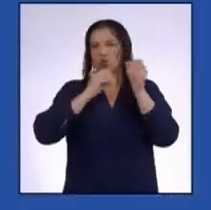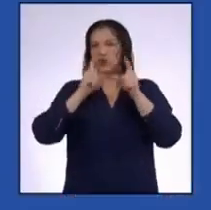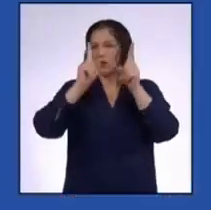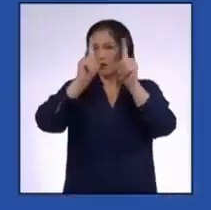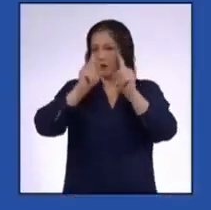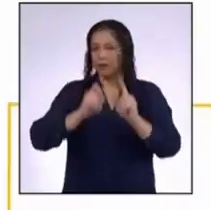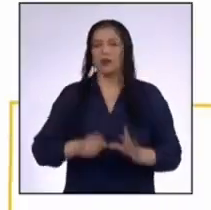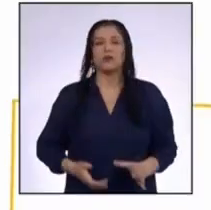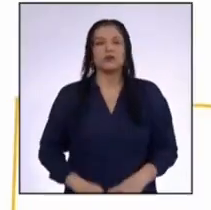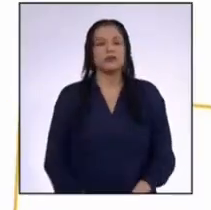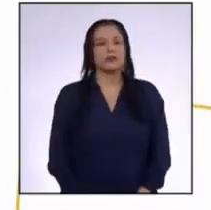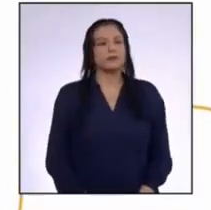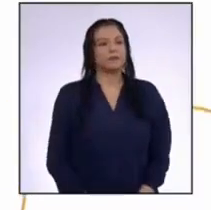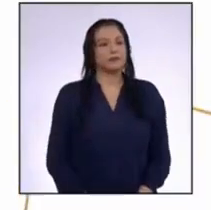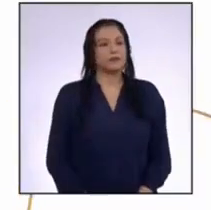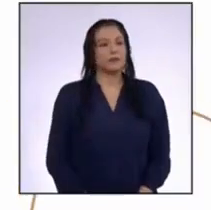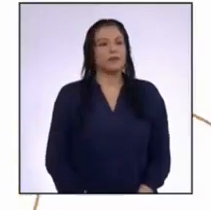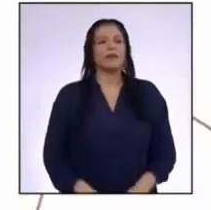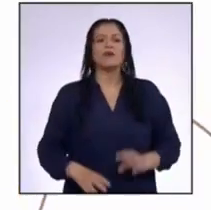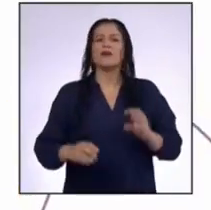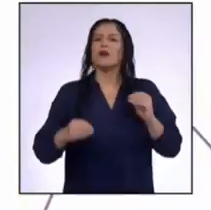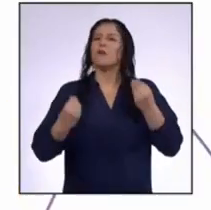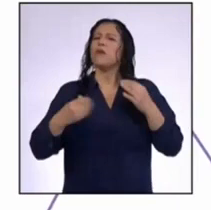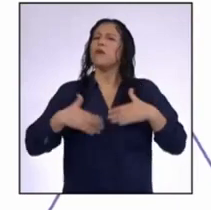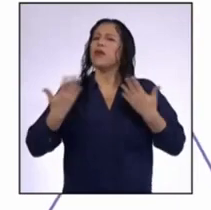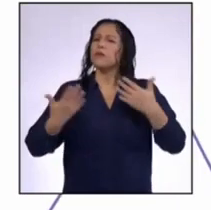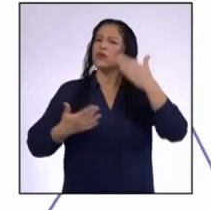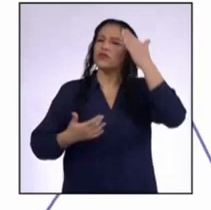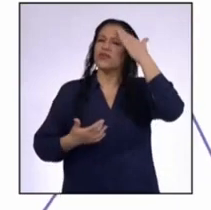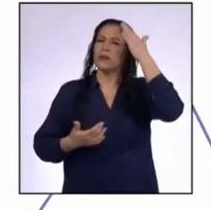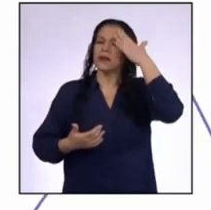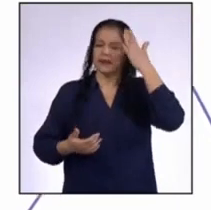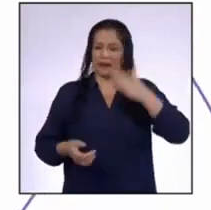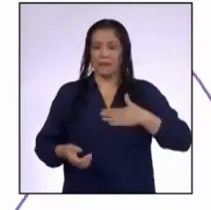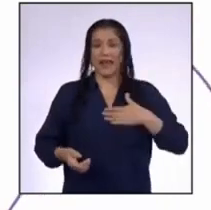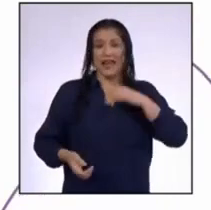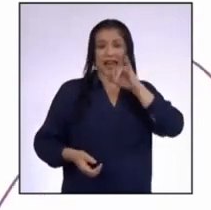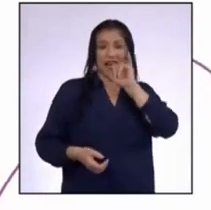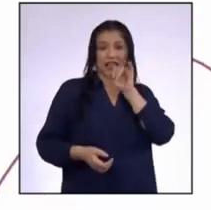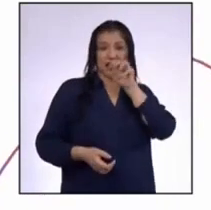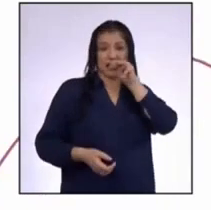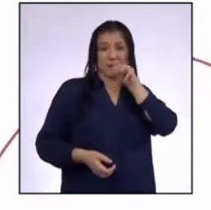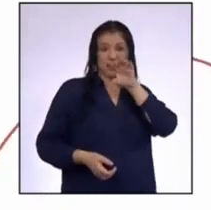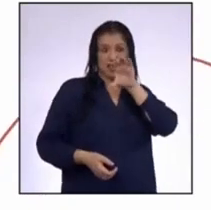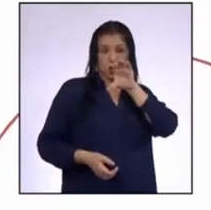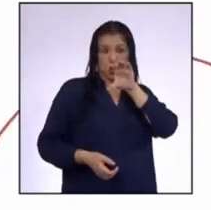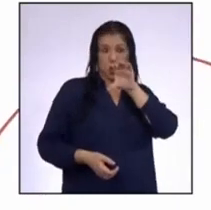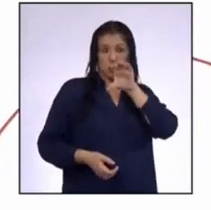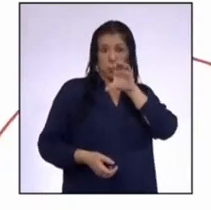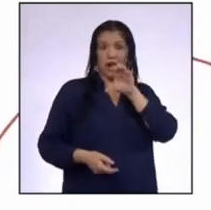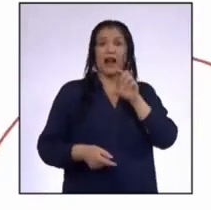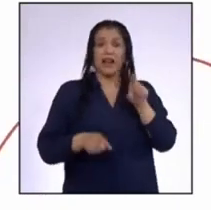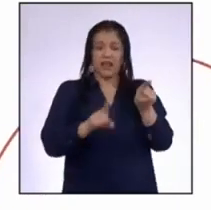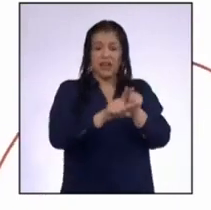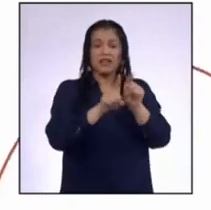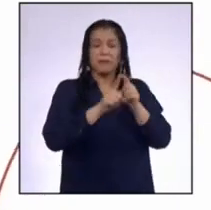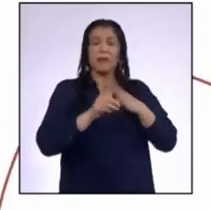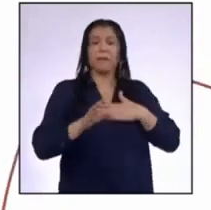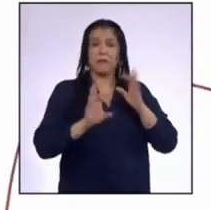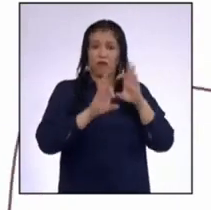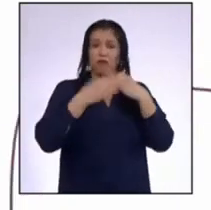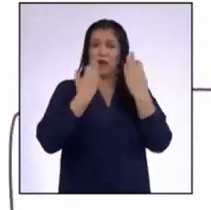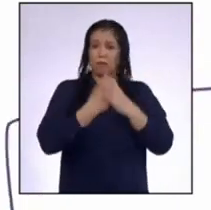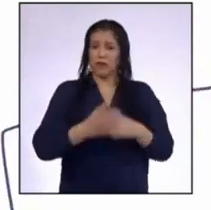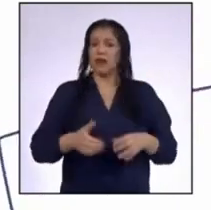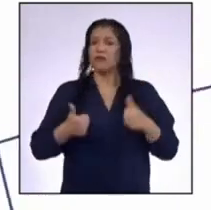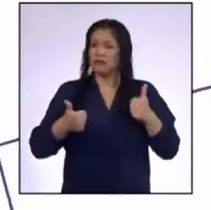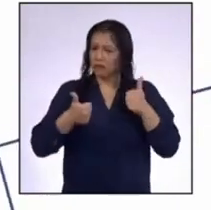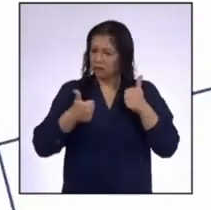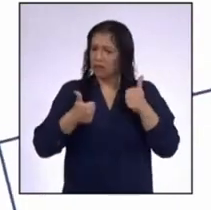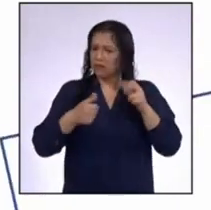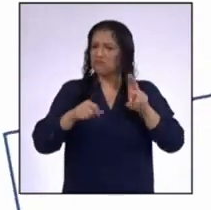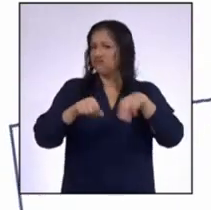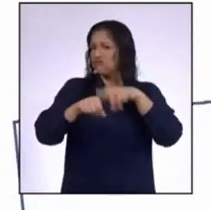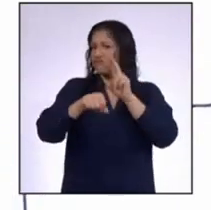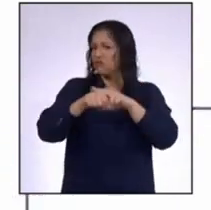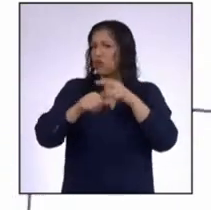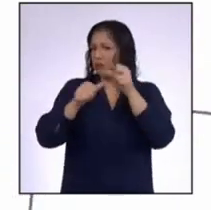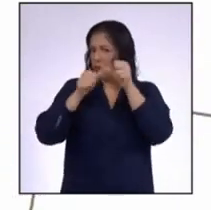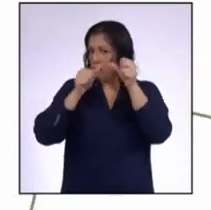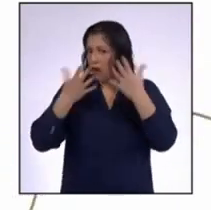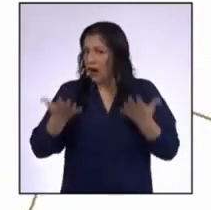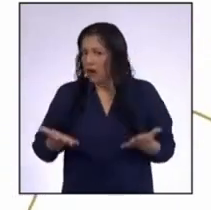pregunta: ¿cómo podríamos saber si nuestro índice de masa corporal y el de nuestros familiares están dentro del rango